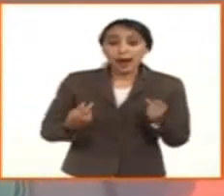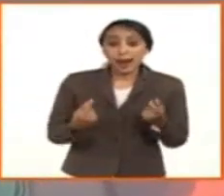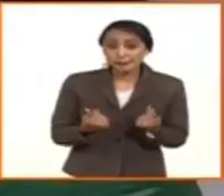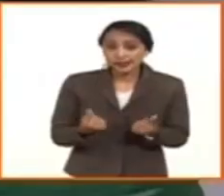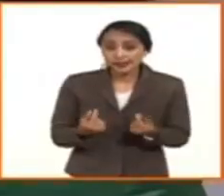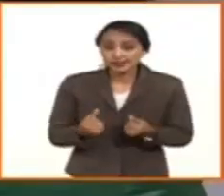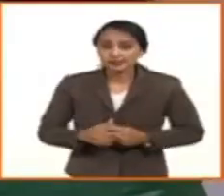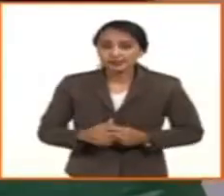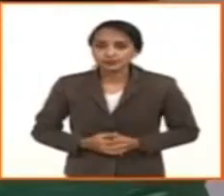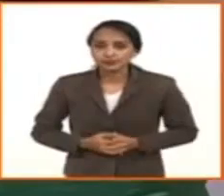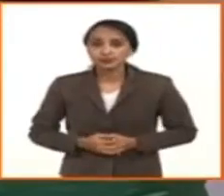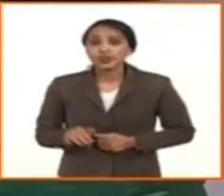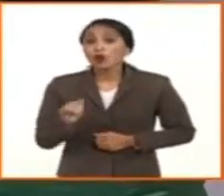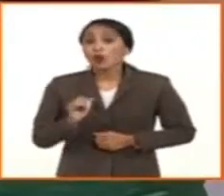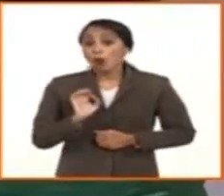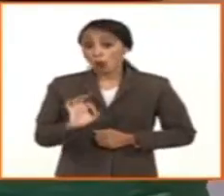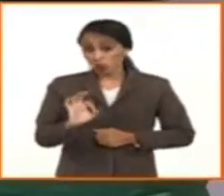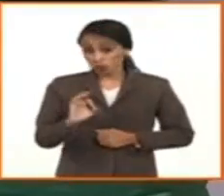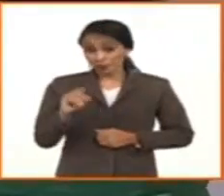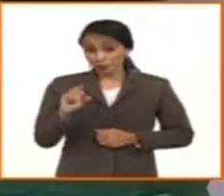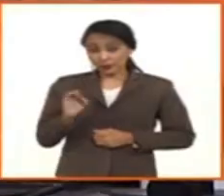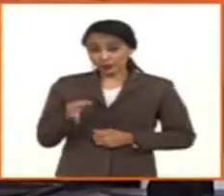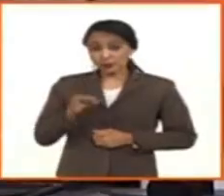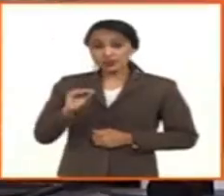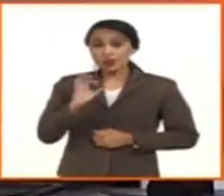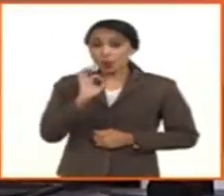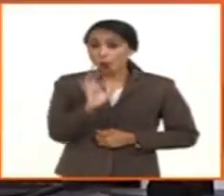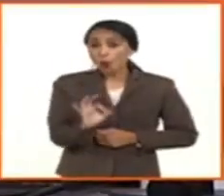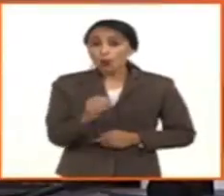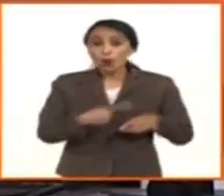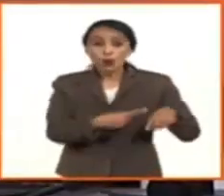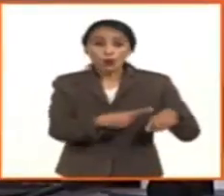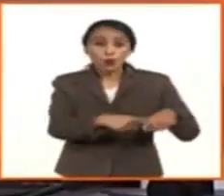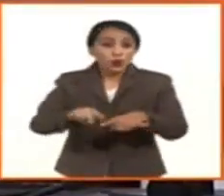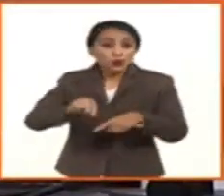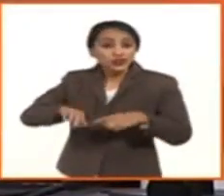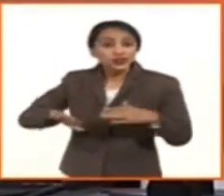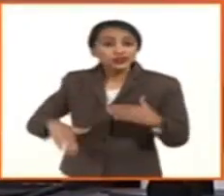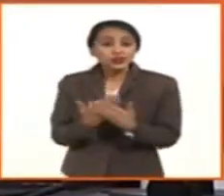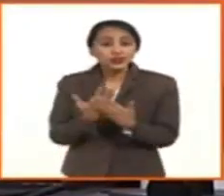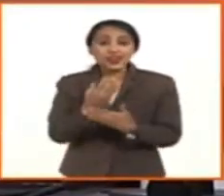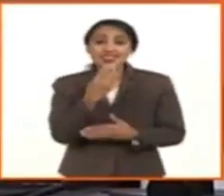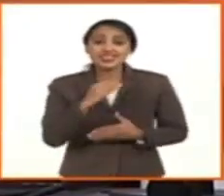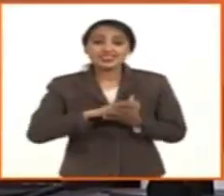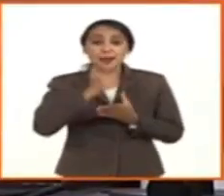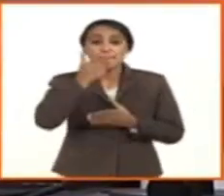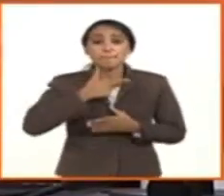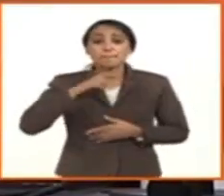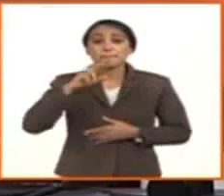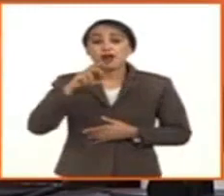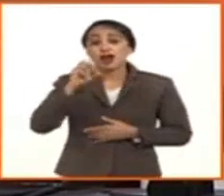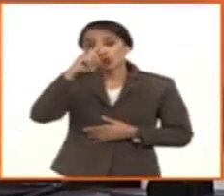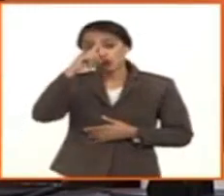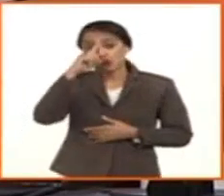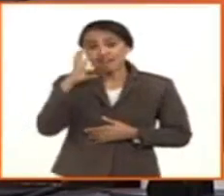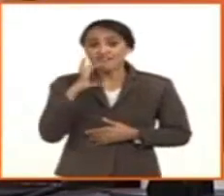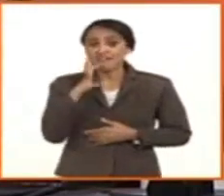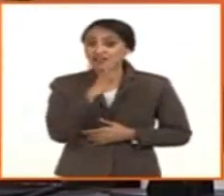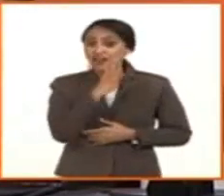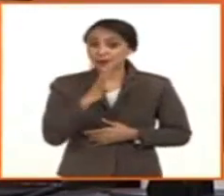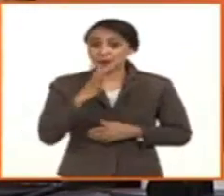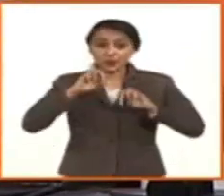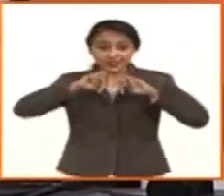poquito del odio que entre las cosas terribles estos días es algo que hablaba marco facebook ha llegado a bloquear